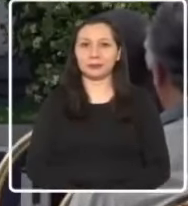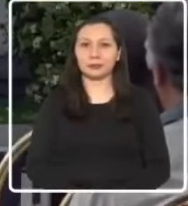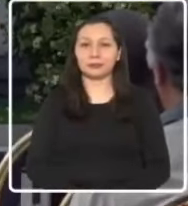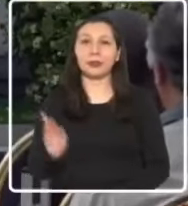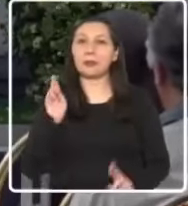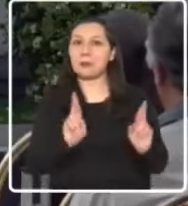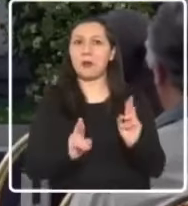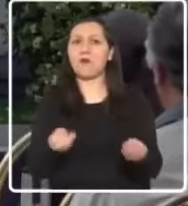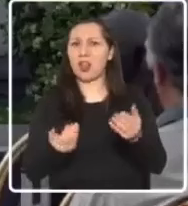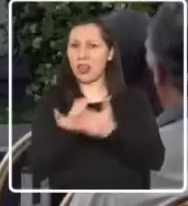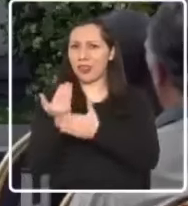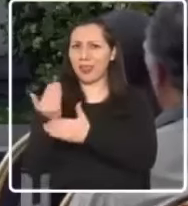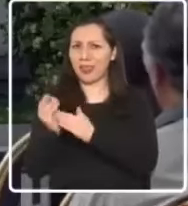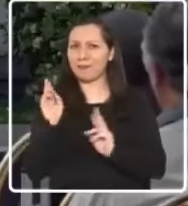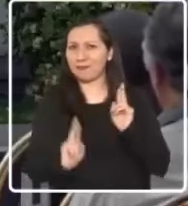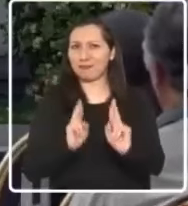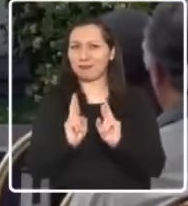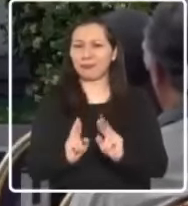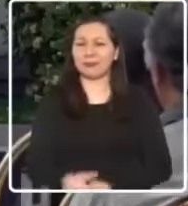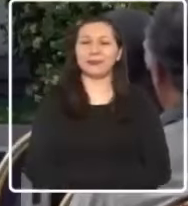Muy buenos días.